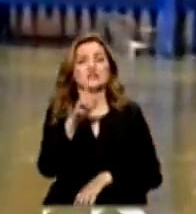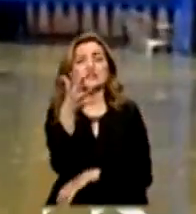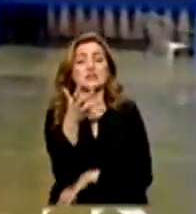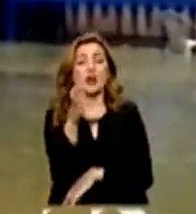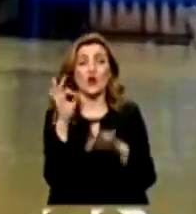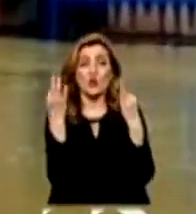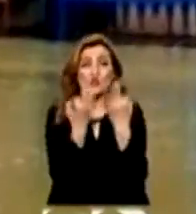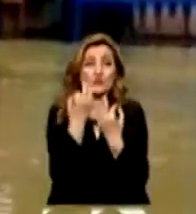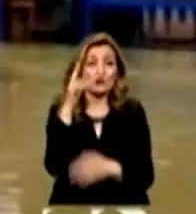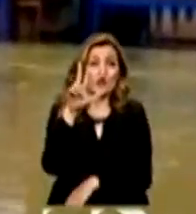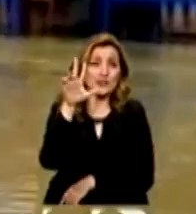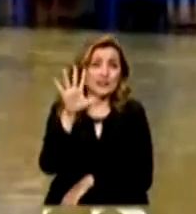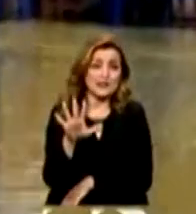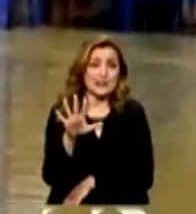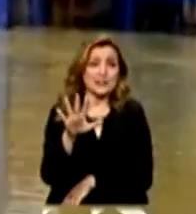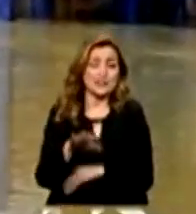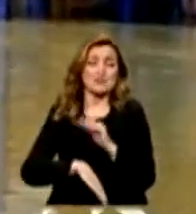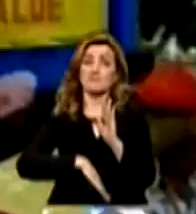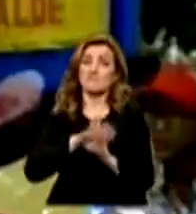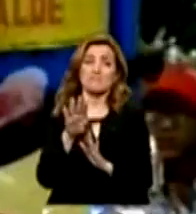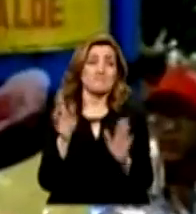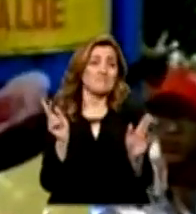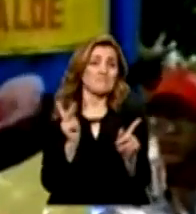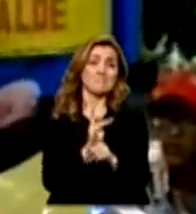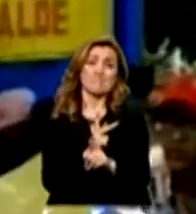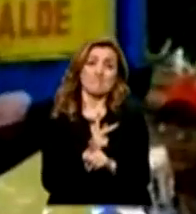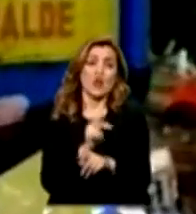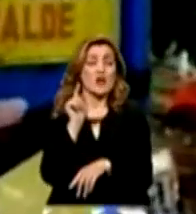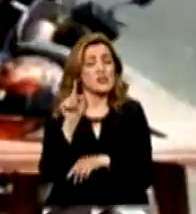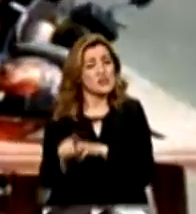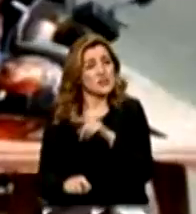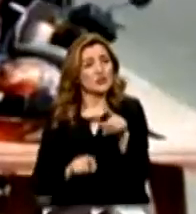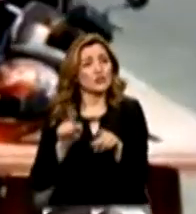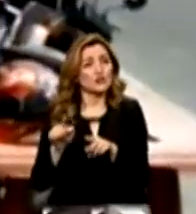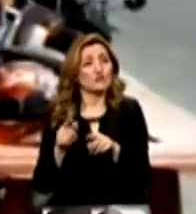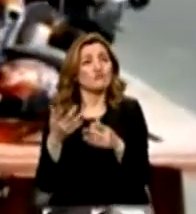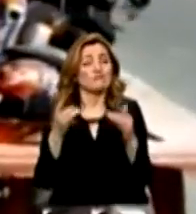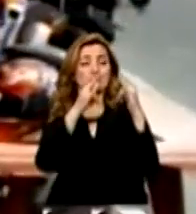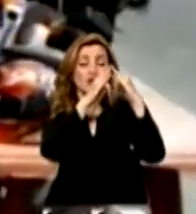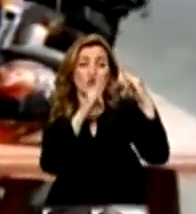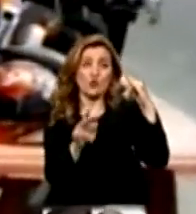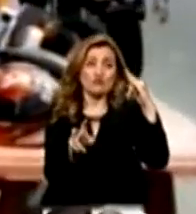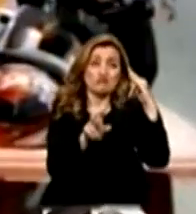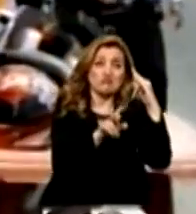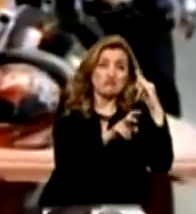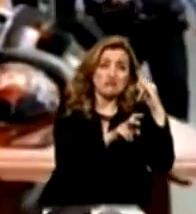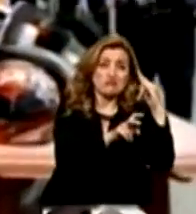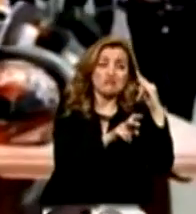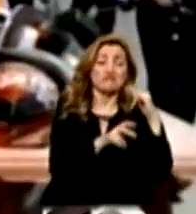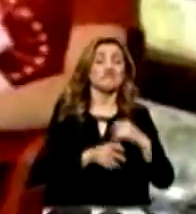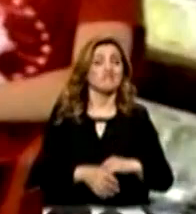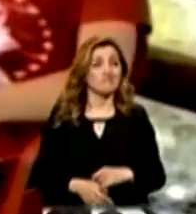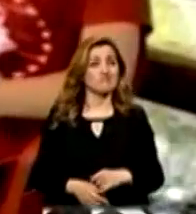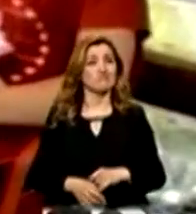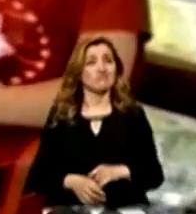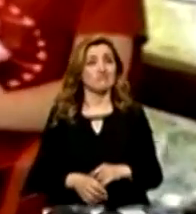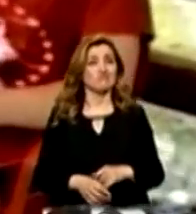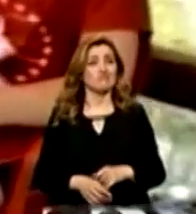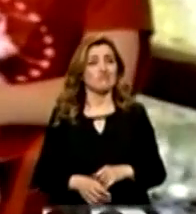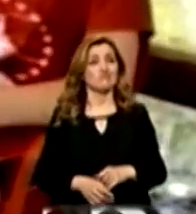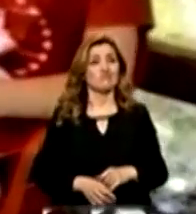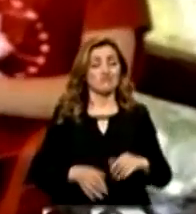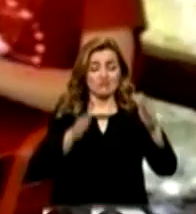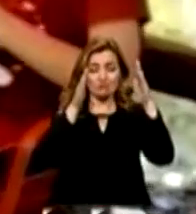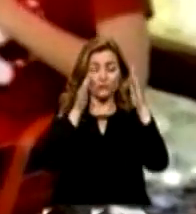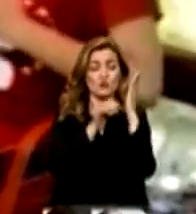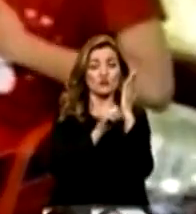familias, 35 son las más afectadas. Algunos de ellos permanecen en carpas al margen de la carretera, donde reciben